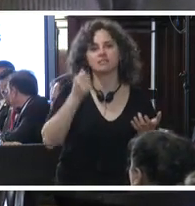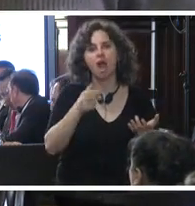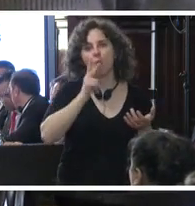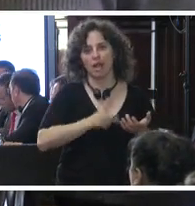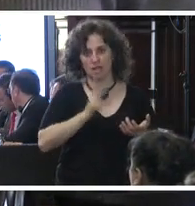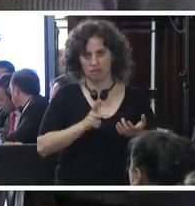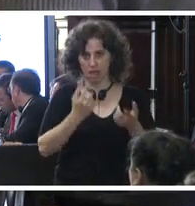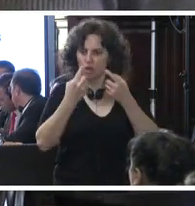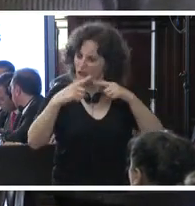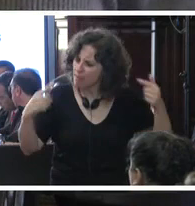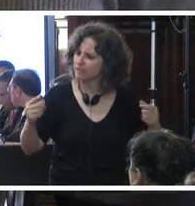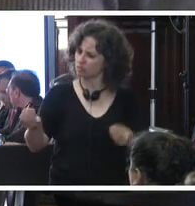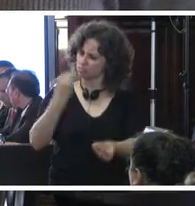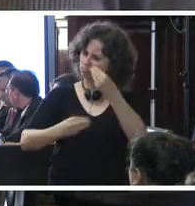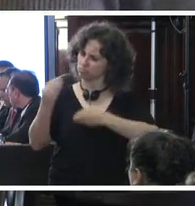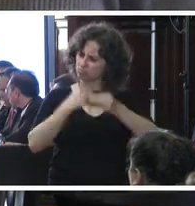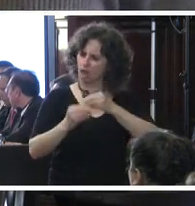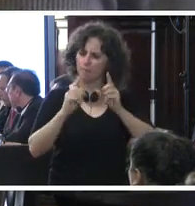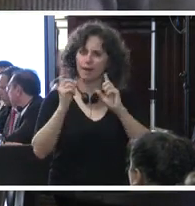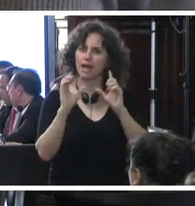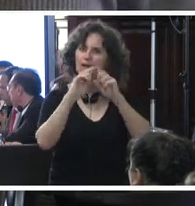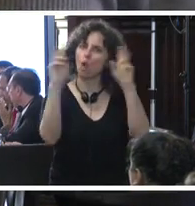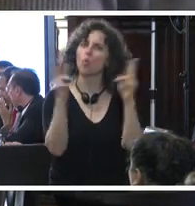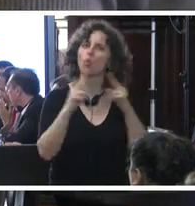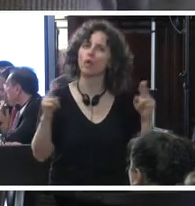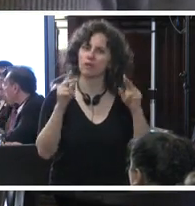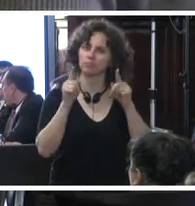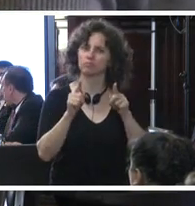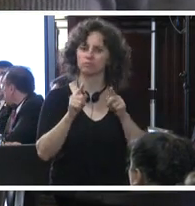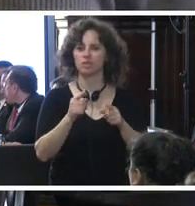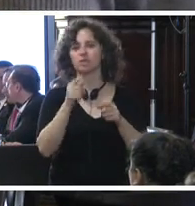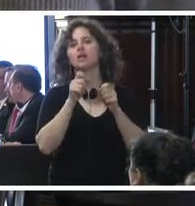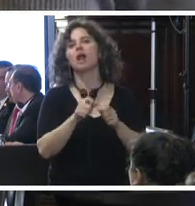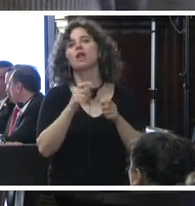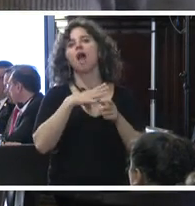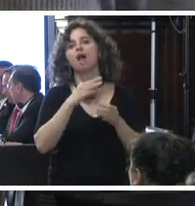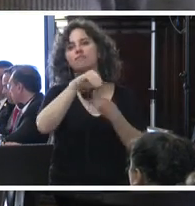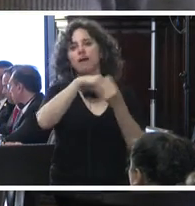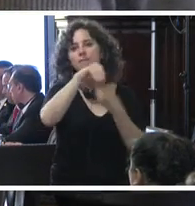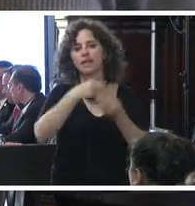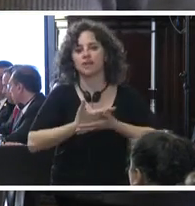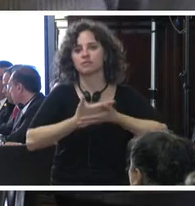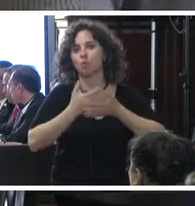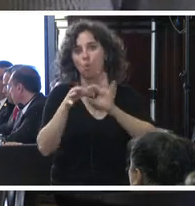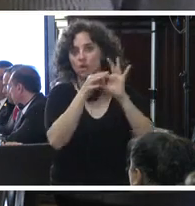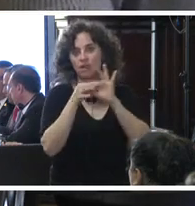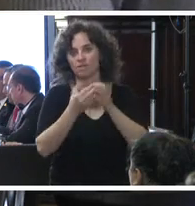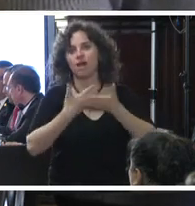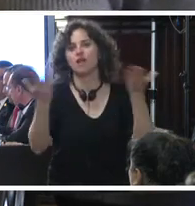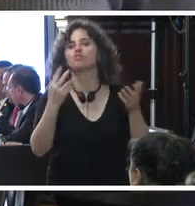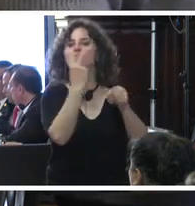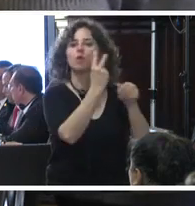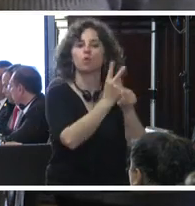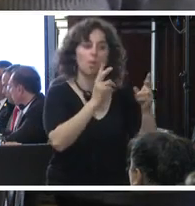para alcanzar nuestras conclusiones, insistiendo en el primer periodo, ya que Ariana García de Familias Unidas va a presentar elementos sobre el segundo